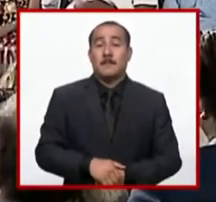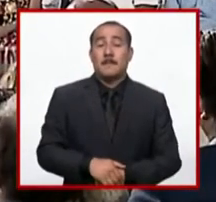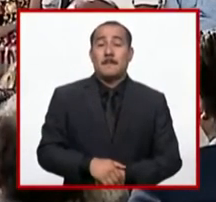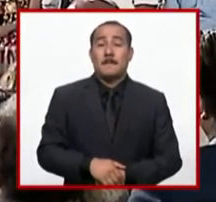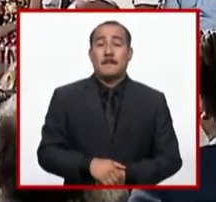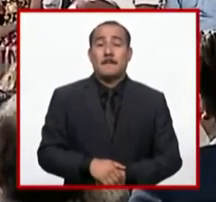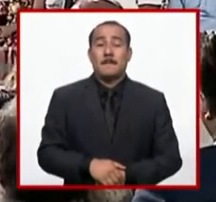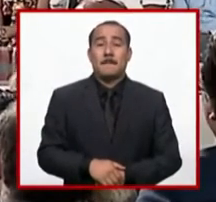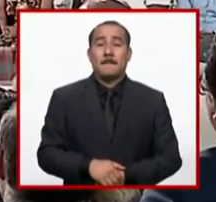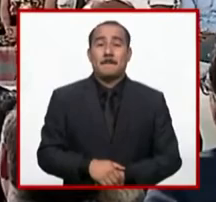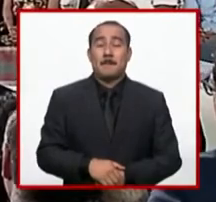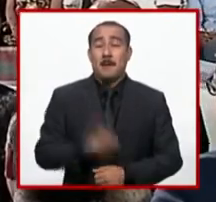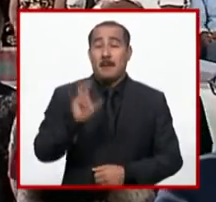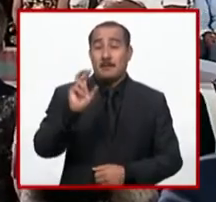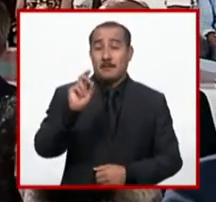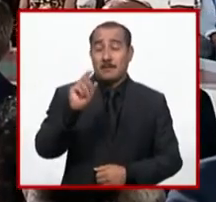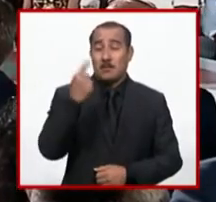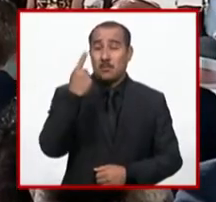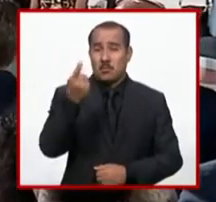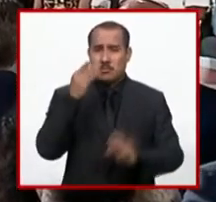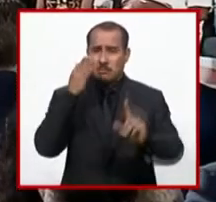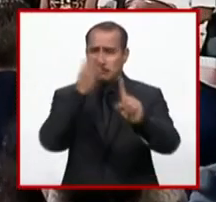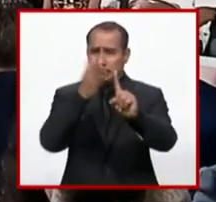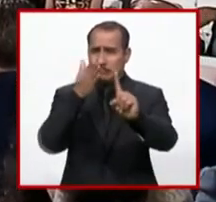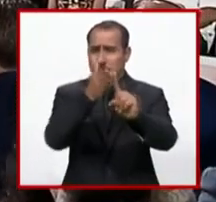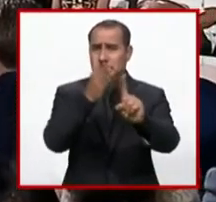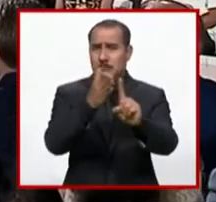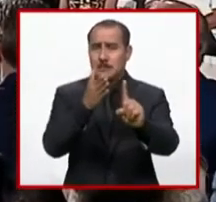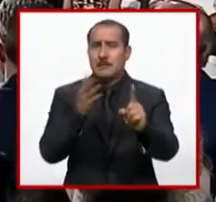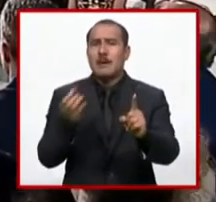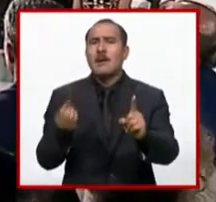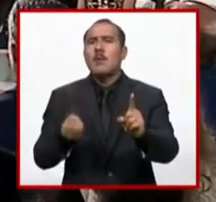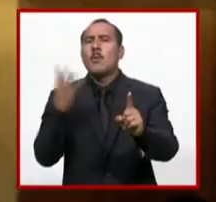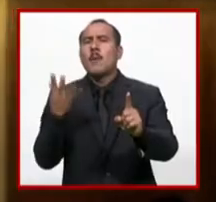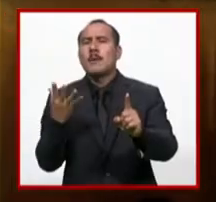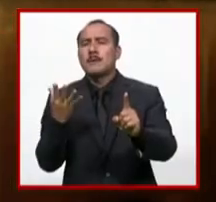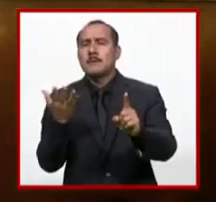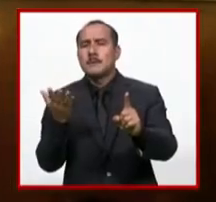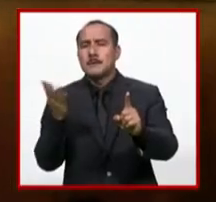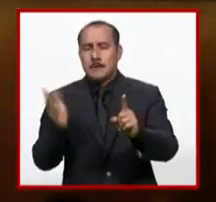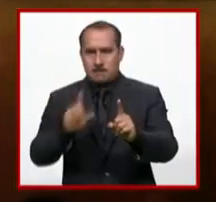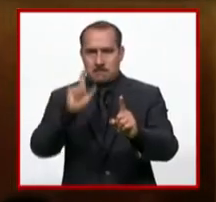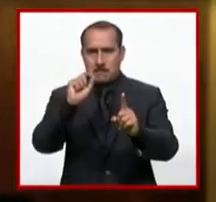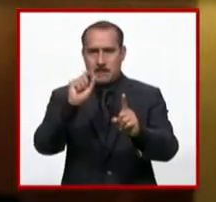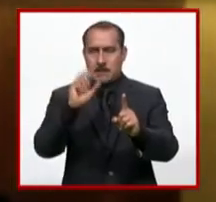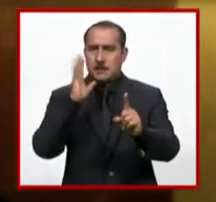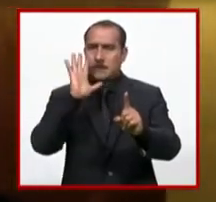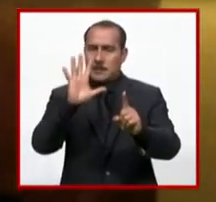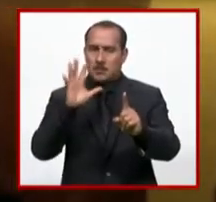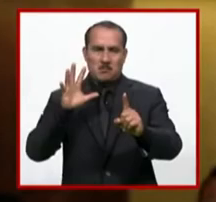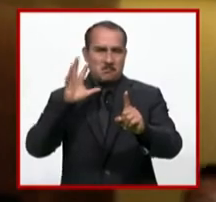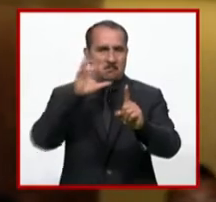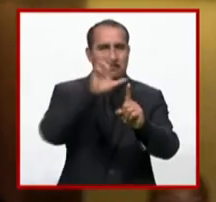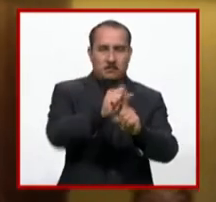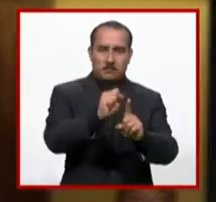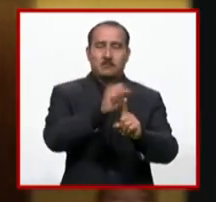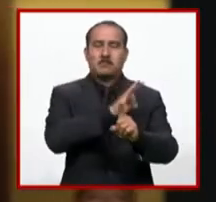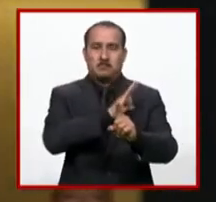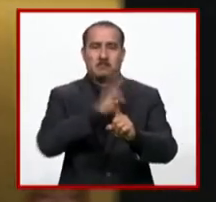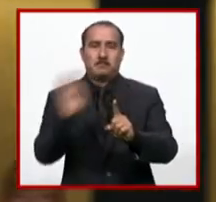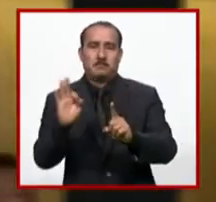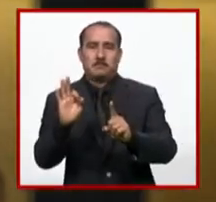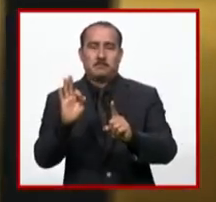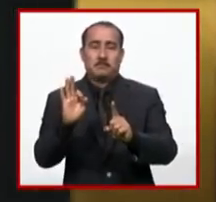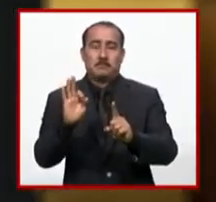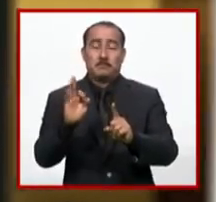31 objetivos prioritarios, hemos podido detener a 25 de ellos. Pero no solo